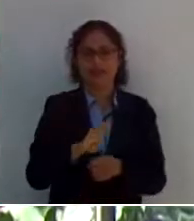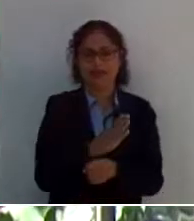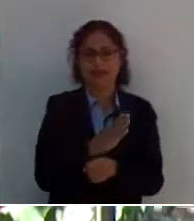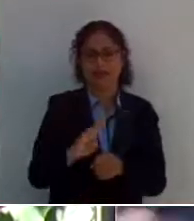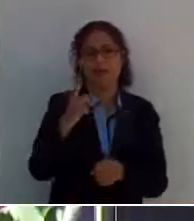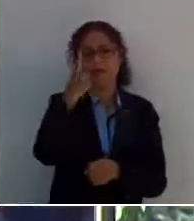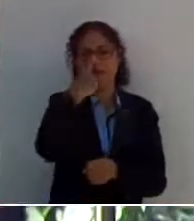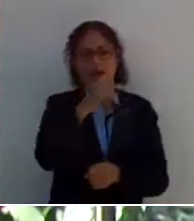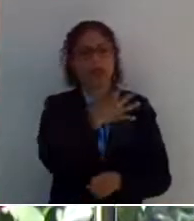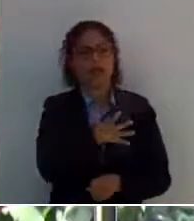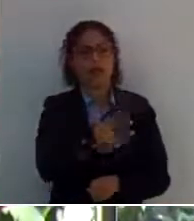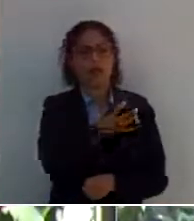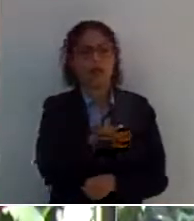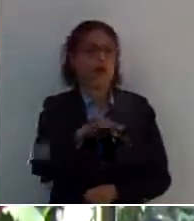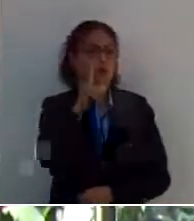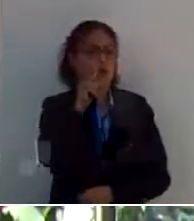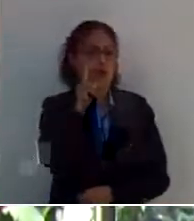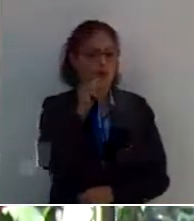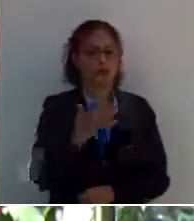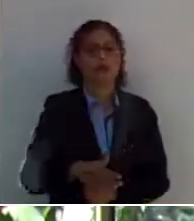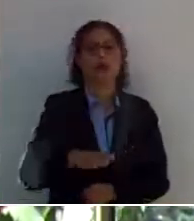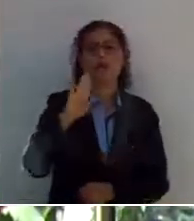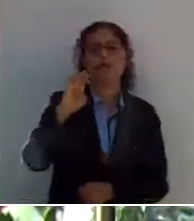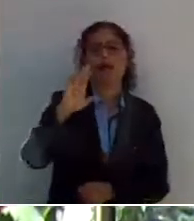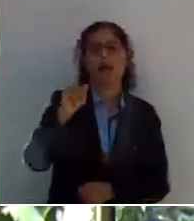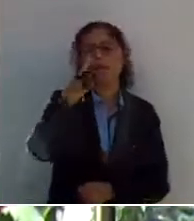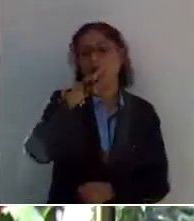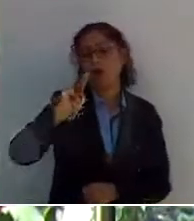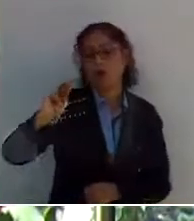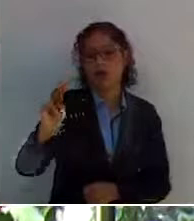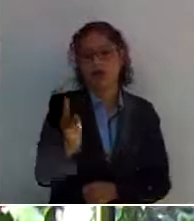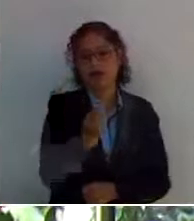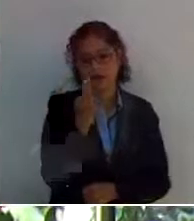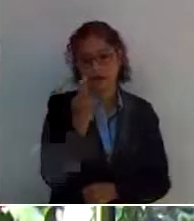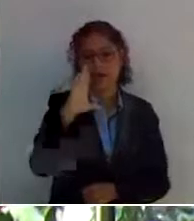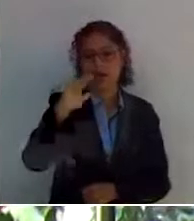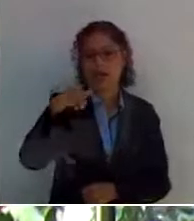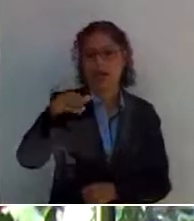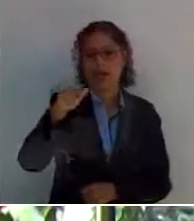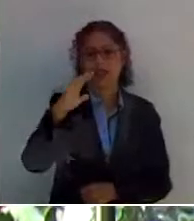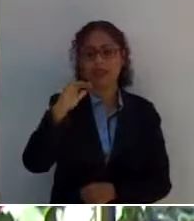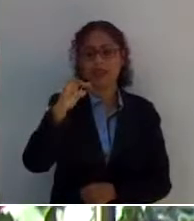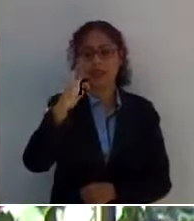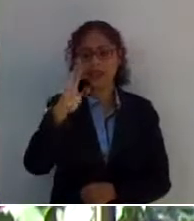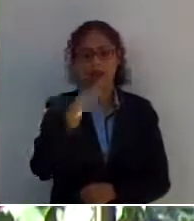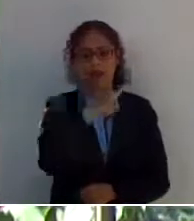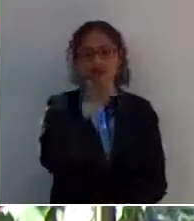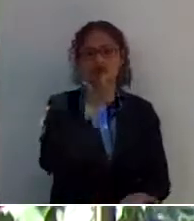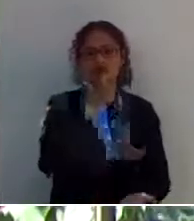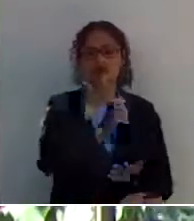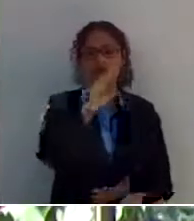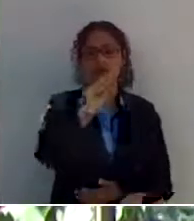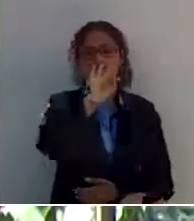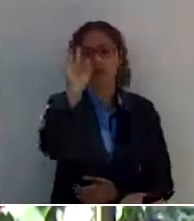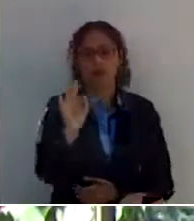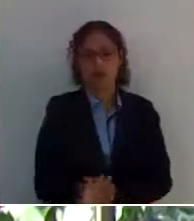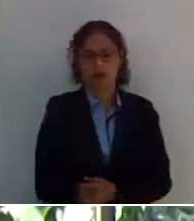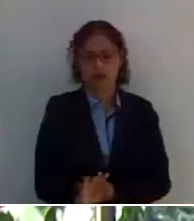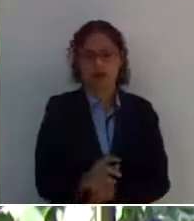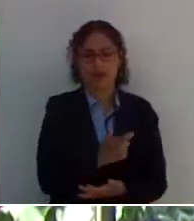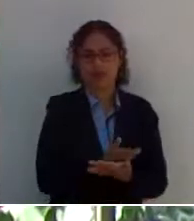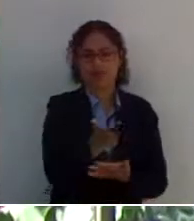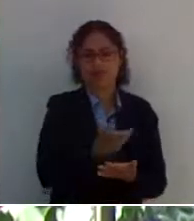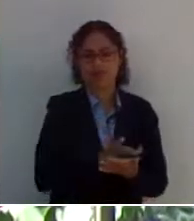policías, becas para bachillerato de sus hijos, donde Canacintra se hará cargo del 90% del pago